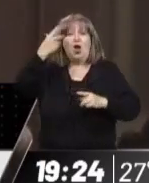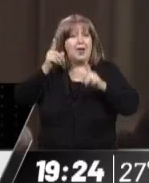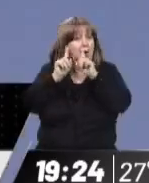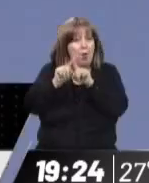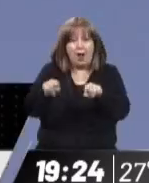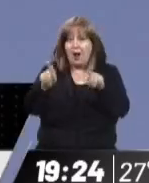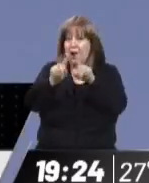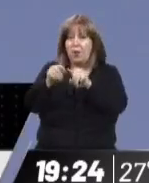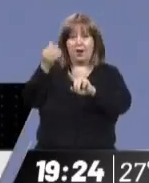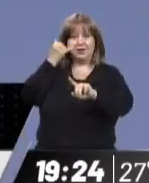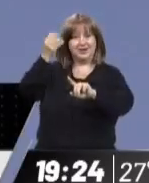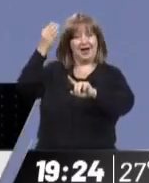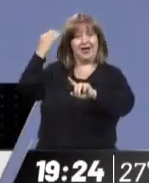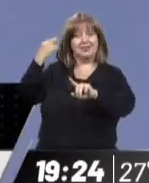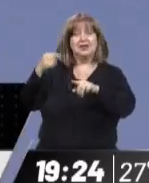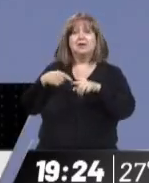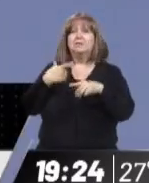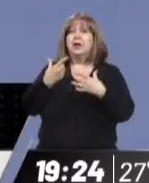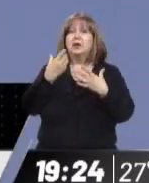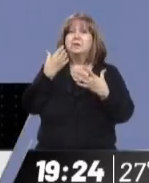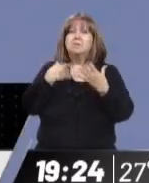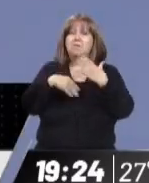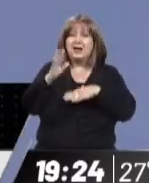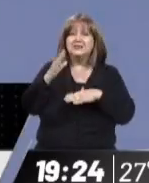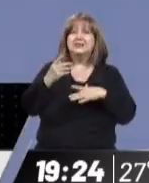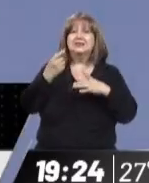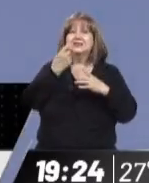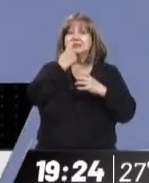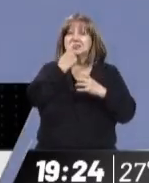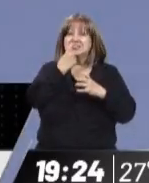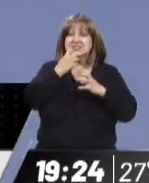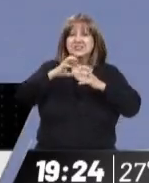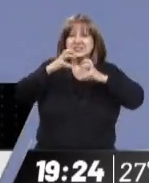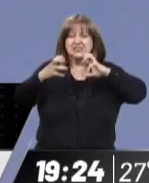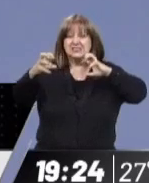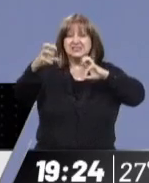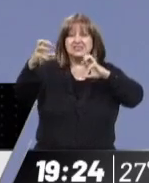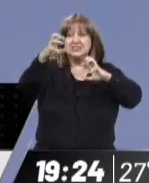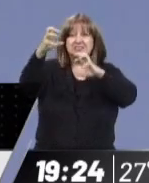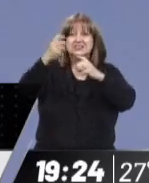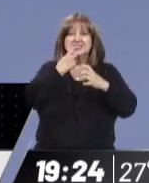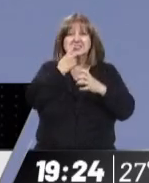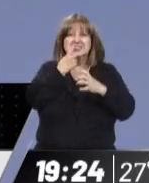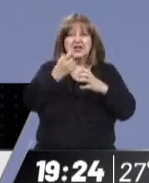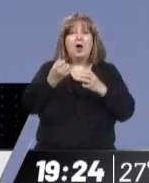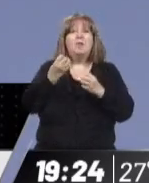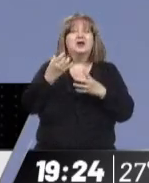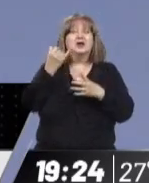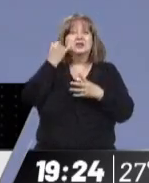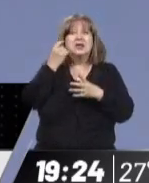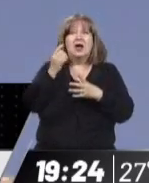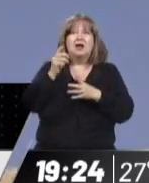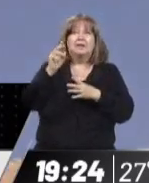originales y sobre todo demanda un trabajo de consolidación estructural, dado que, como te digo, es un elemento que no